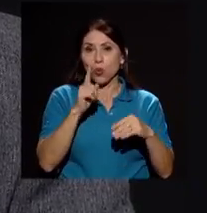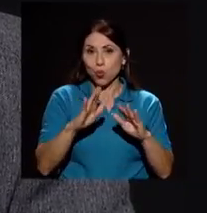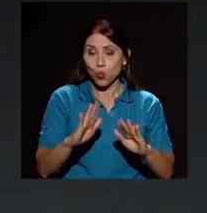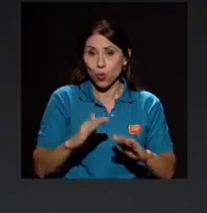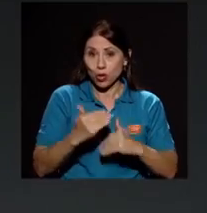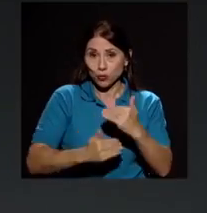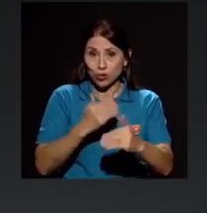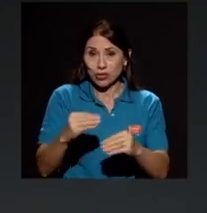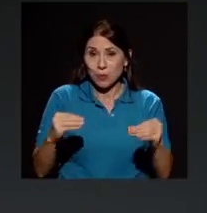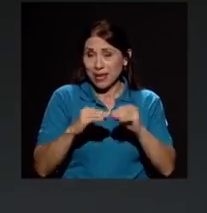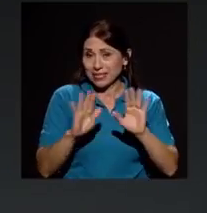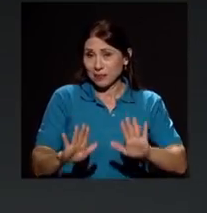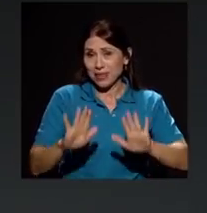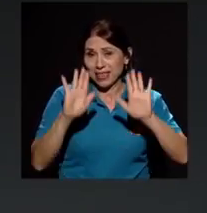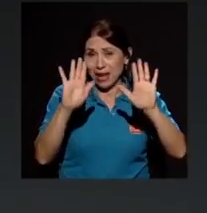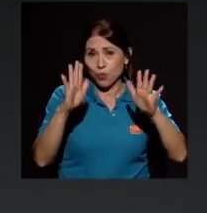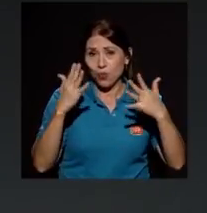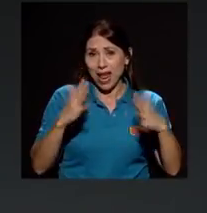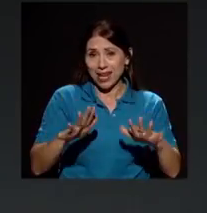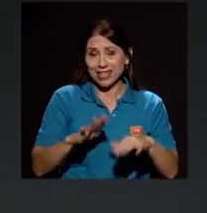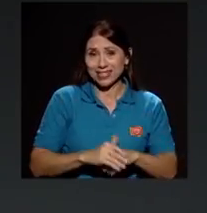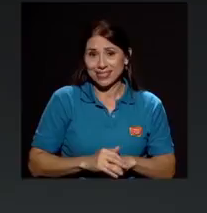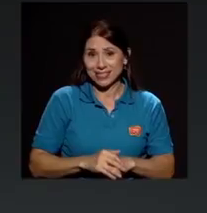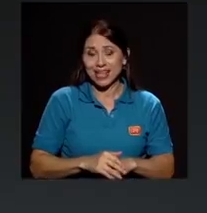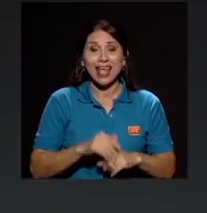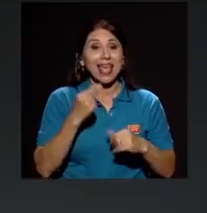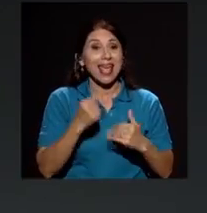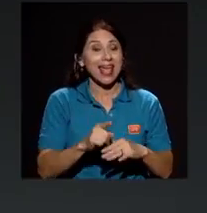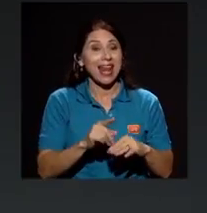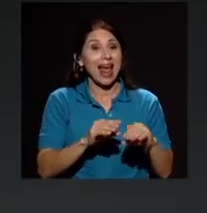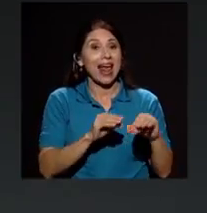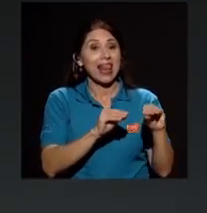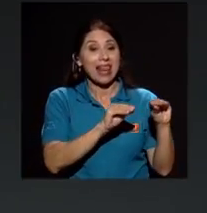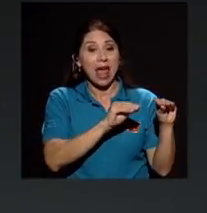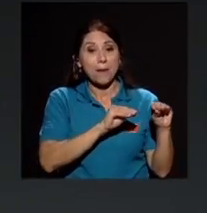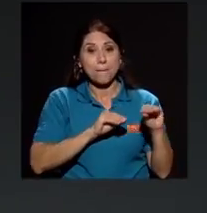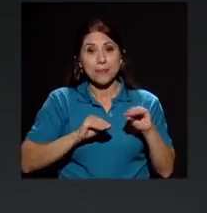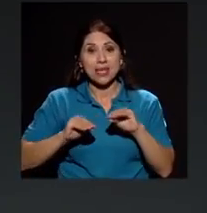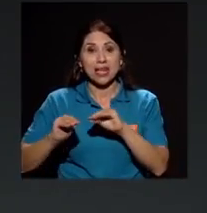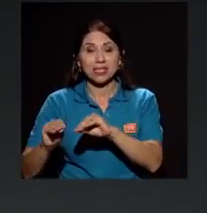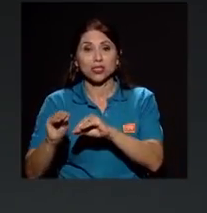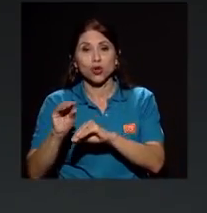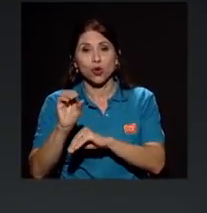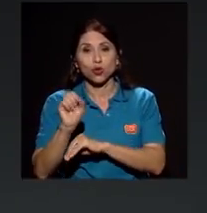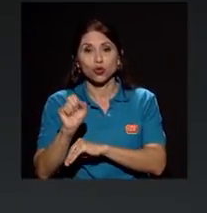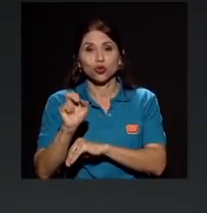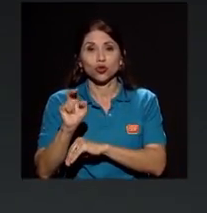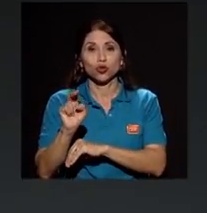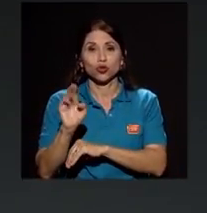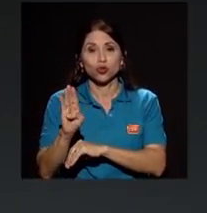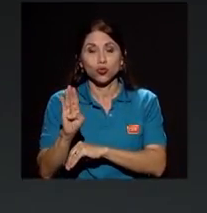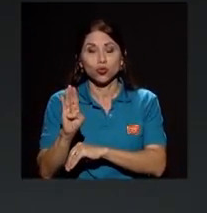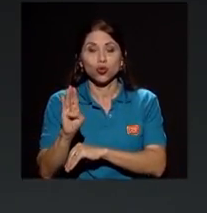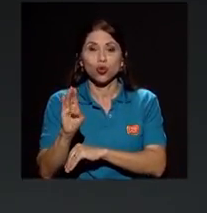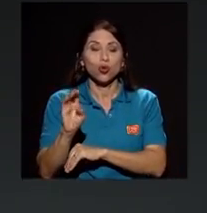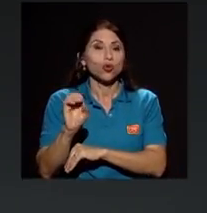la migración sur sur donde los migrantes de